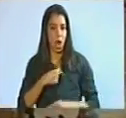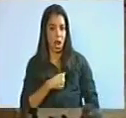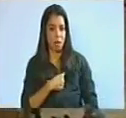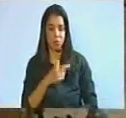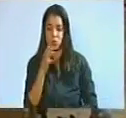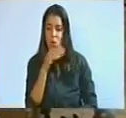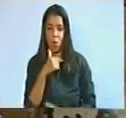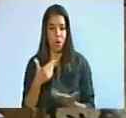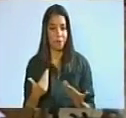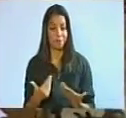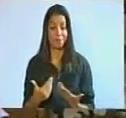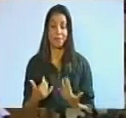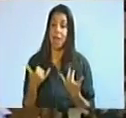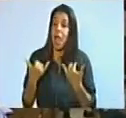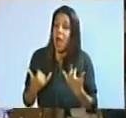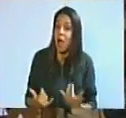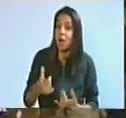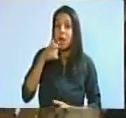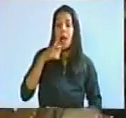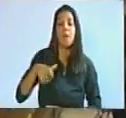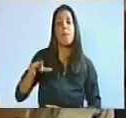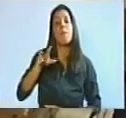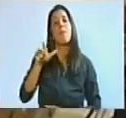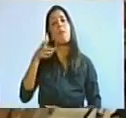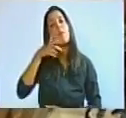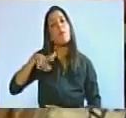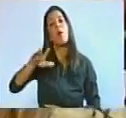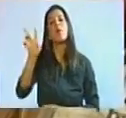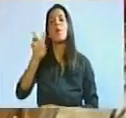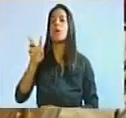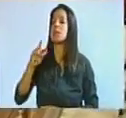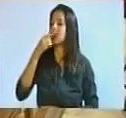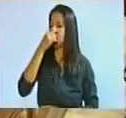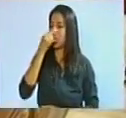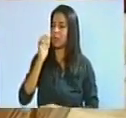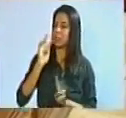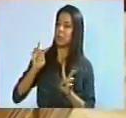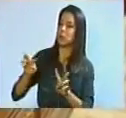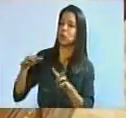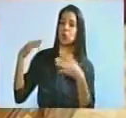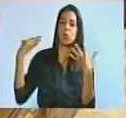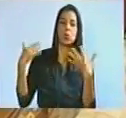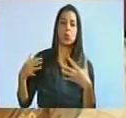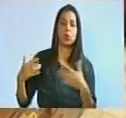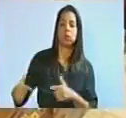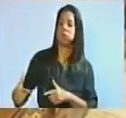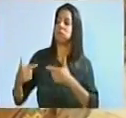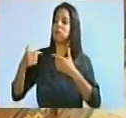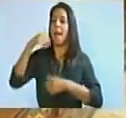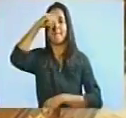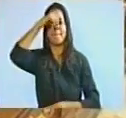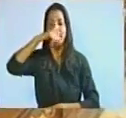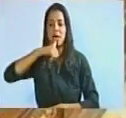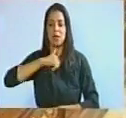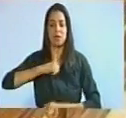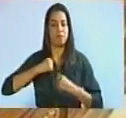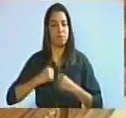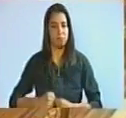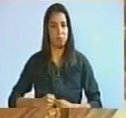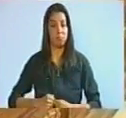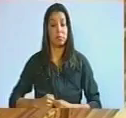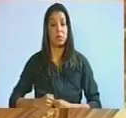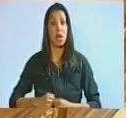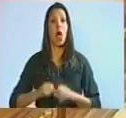le toca al pueblo de Venezuela pues enfrentar con mucha hidalguía, con mucho coraje, afortunadamente con el acompañamiento de